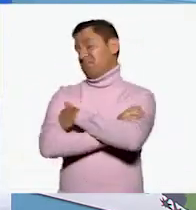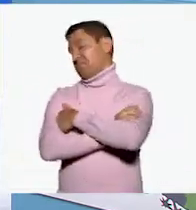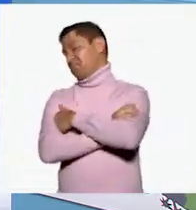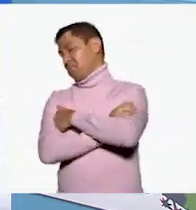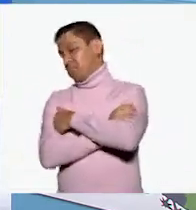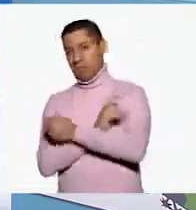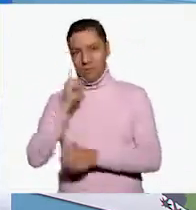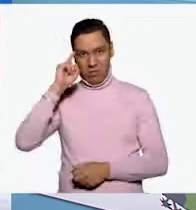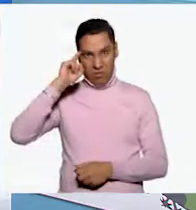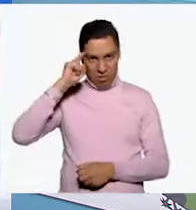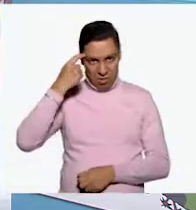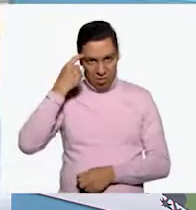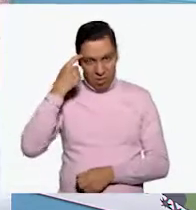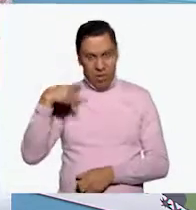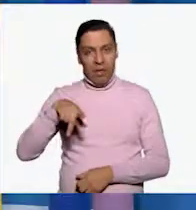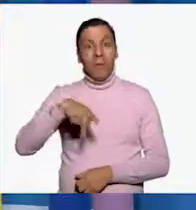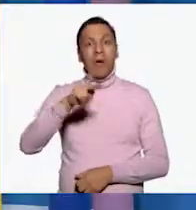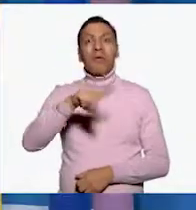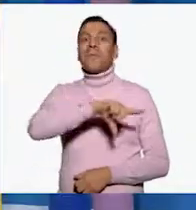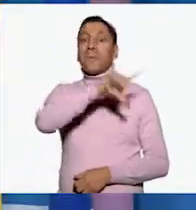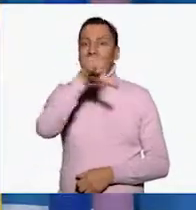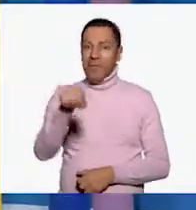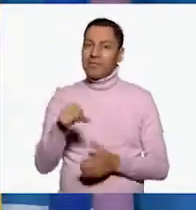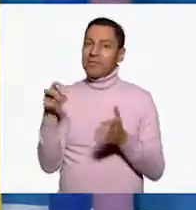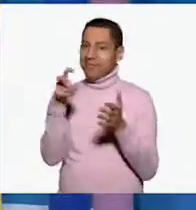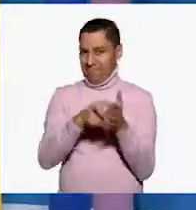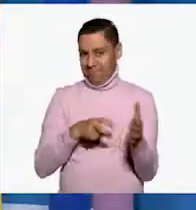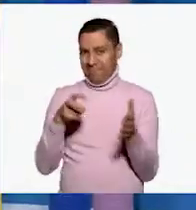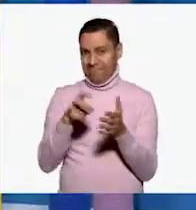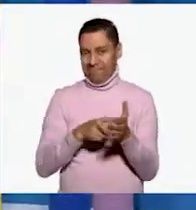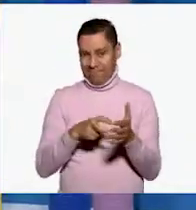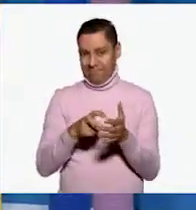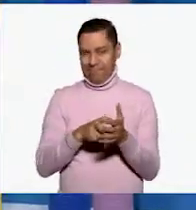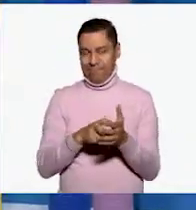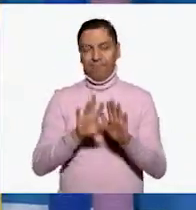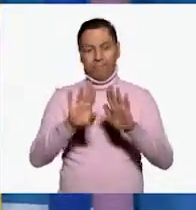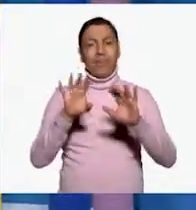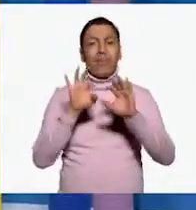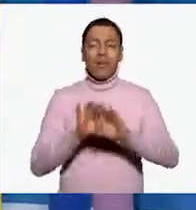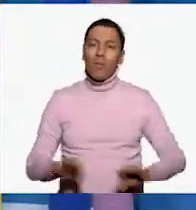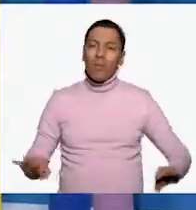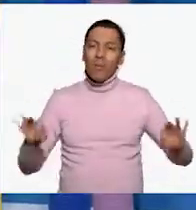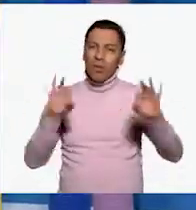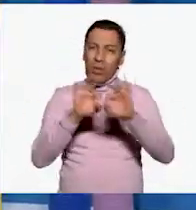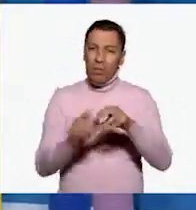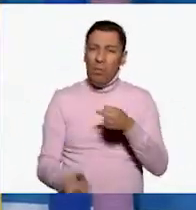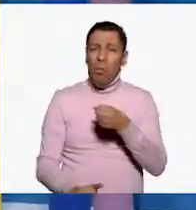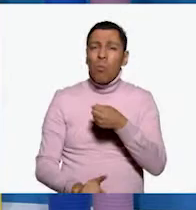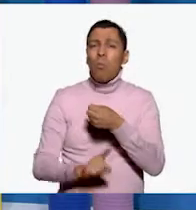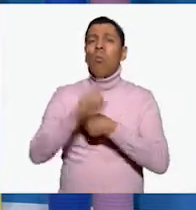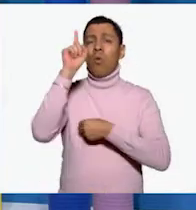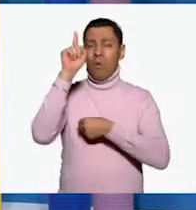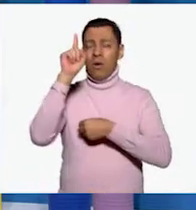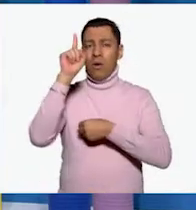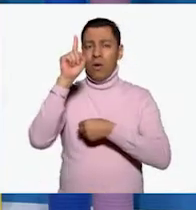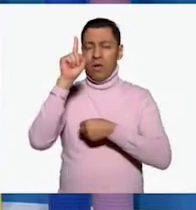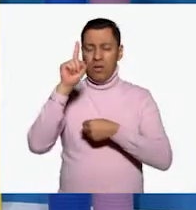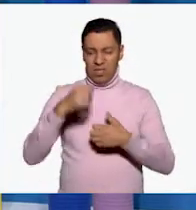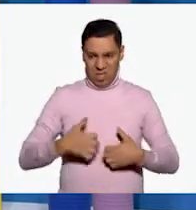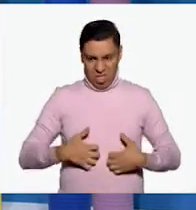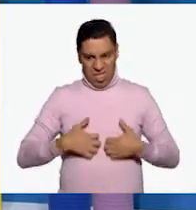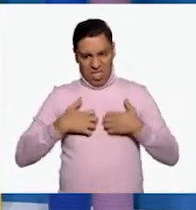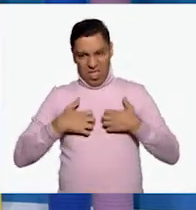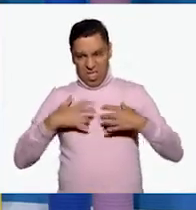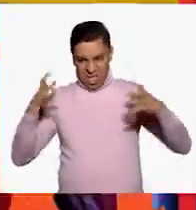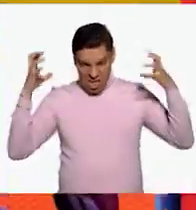corregir su forma de actuar. Algo muy importante es la forma de resolverlo y, bueno, reflexionó sobre